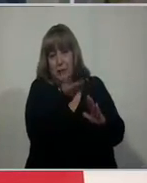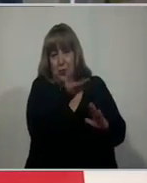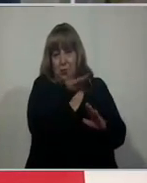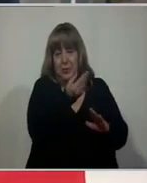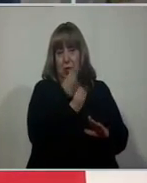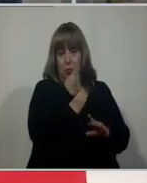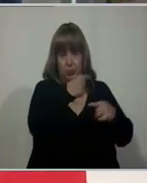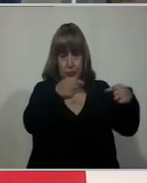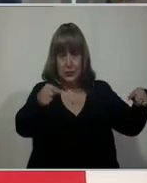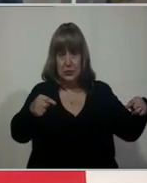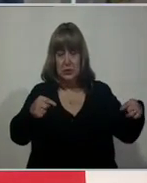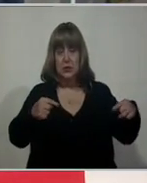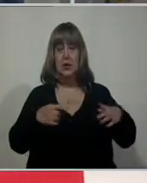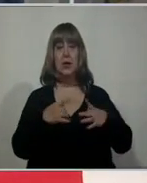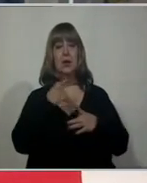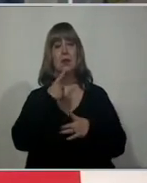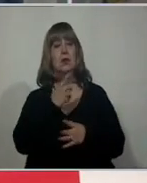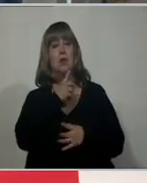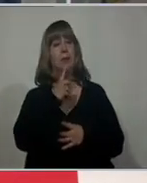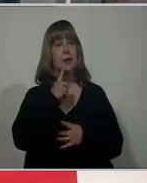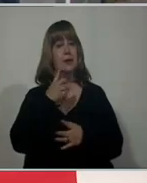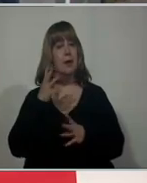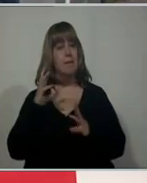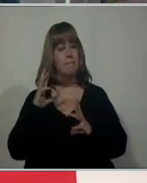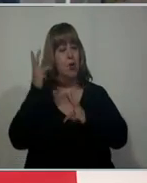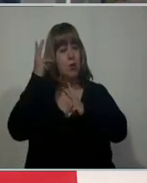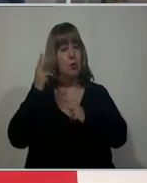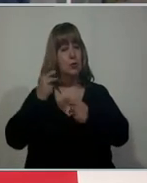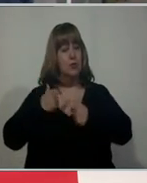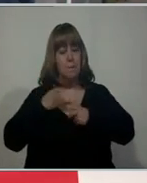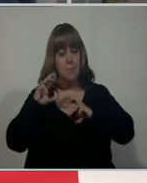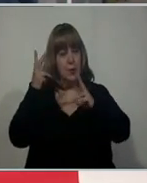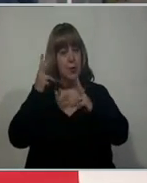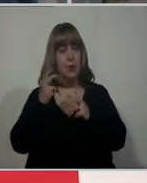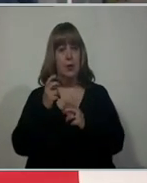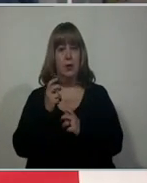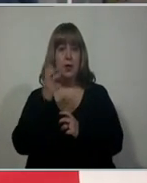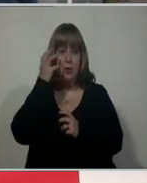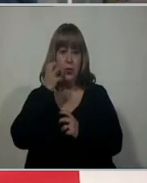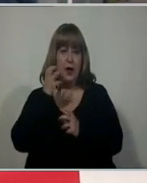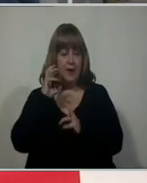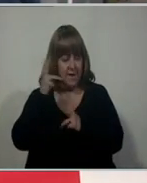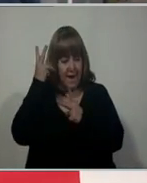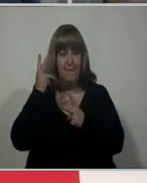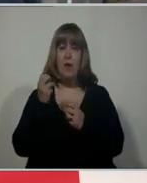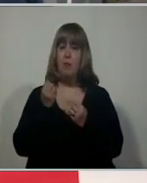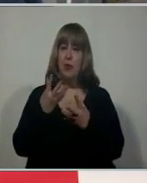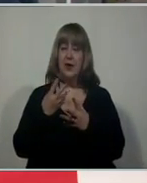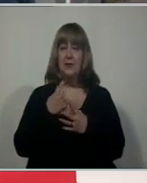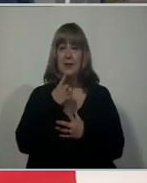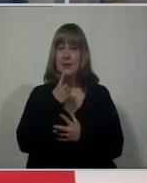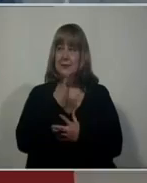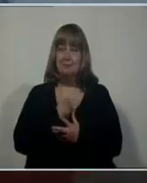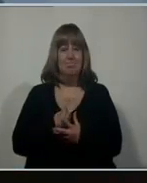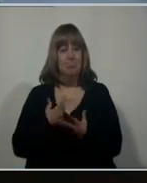me da rabia dice dicen viento y me parece que son duras sus palabras no va más allá de esto de la excepción y de la